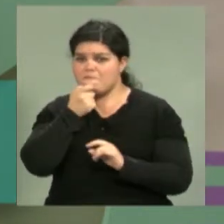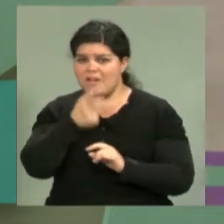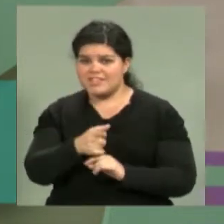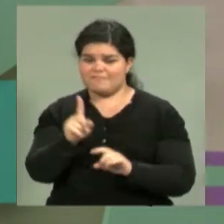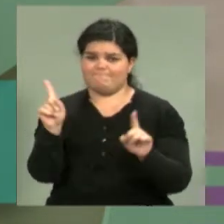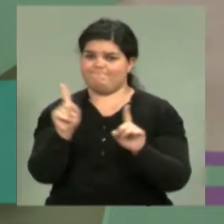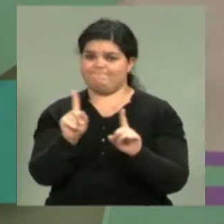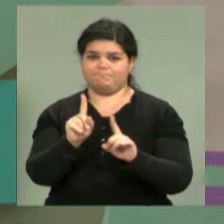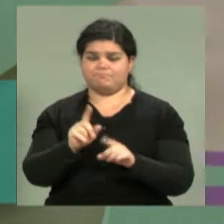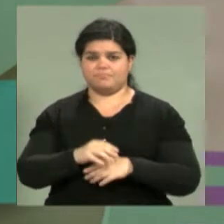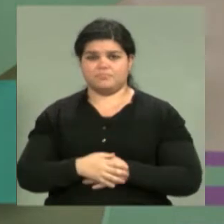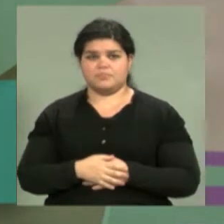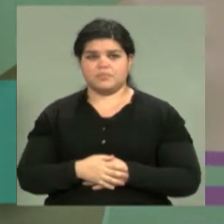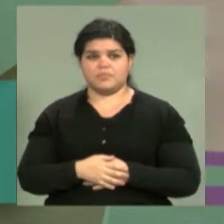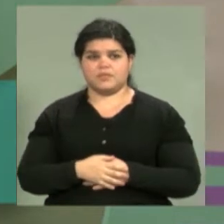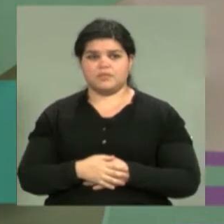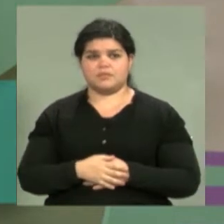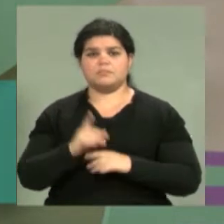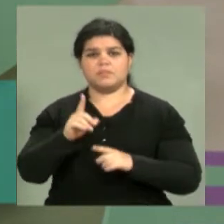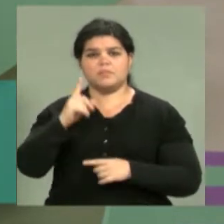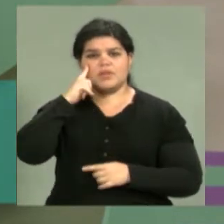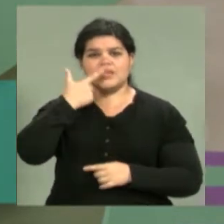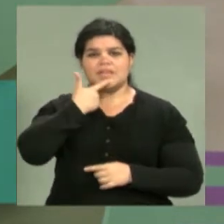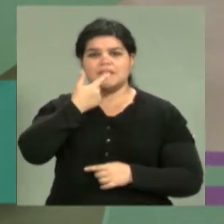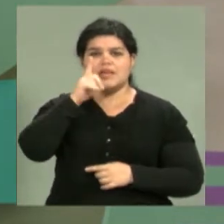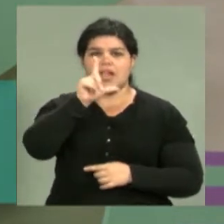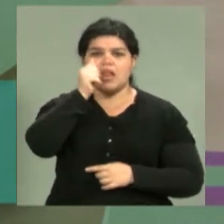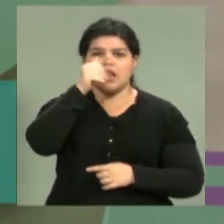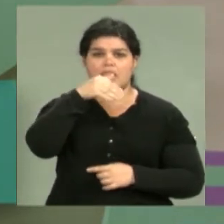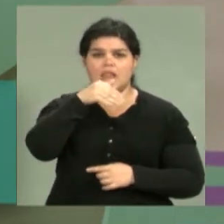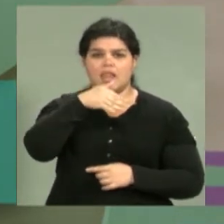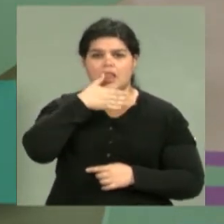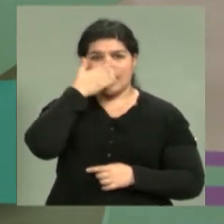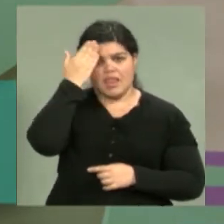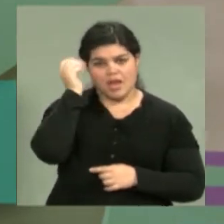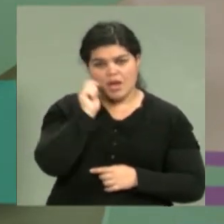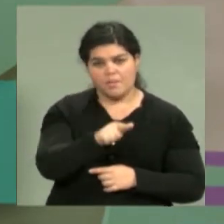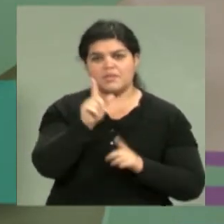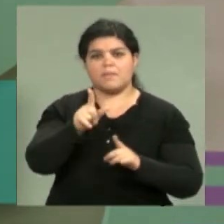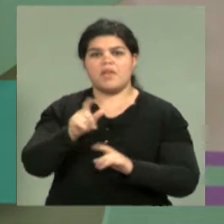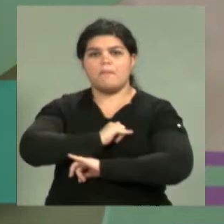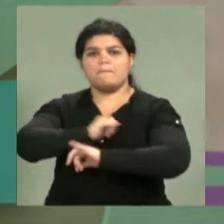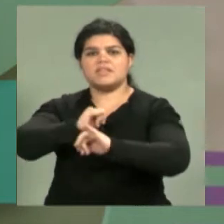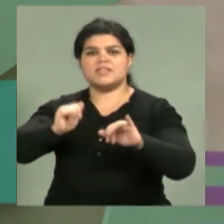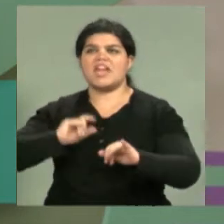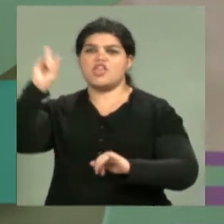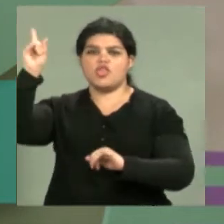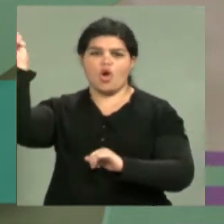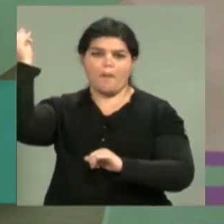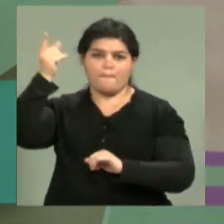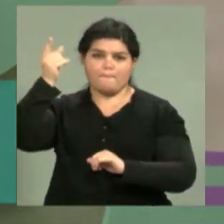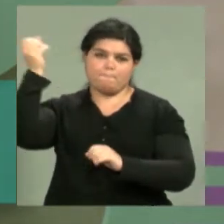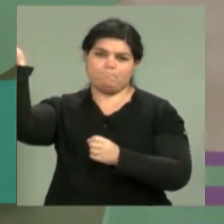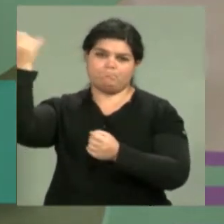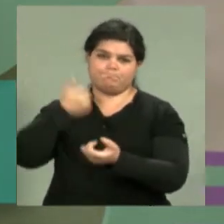fácil. Tanto el Islam como todos los mensajes revelados por Dios a la humanidad no